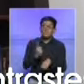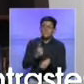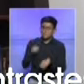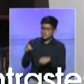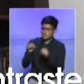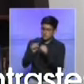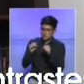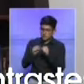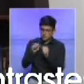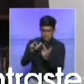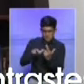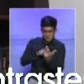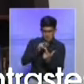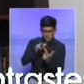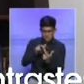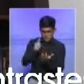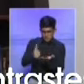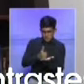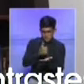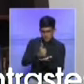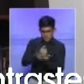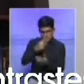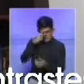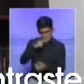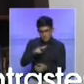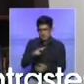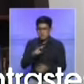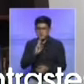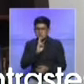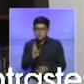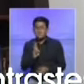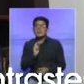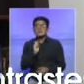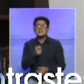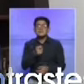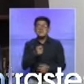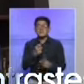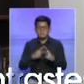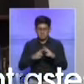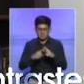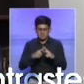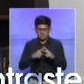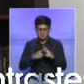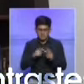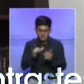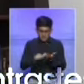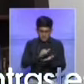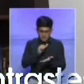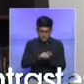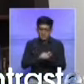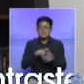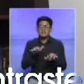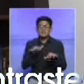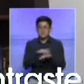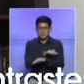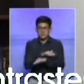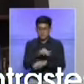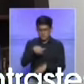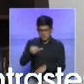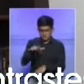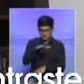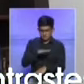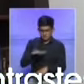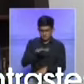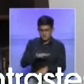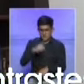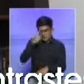Regional Ciudad de México, que determinó modificar los resultados consignados en el acta de cómputo de entidad federativa de la elección de senadurías